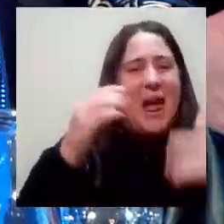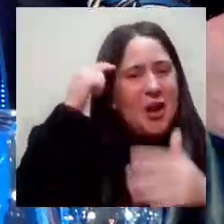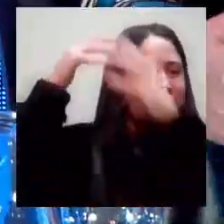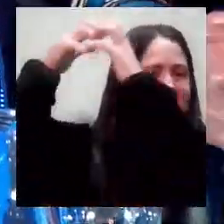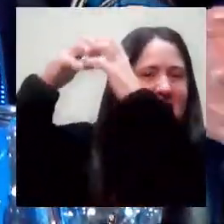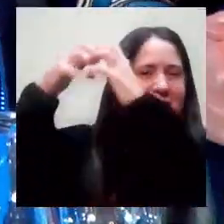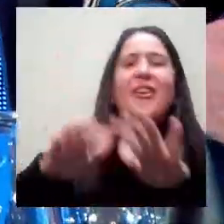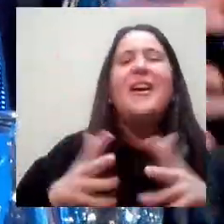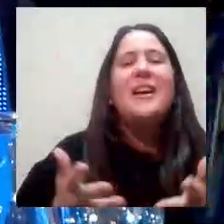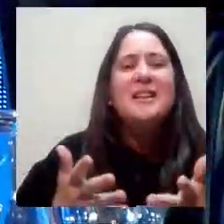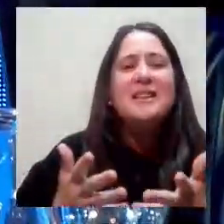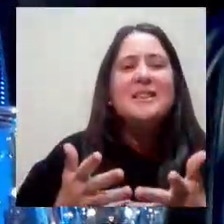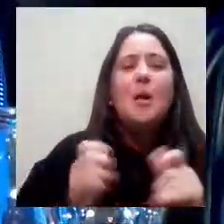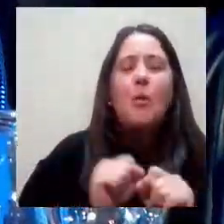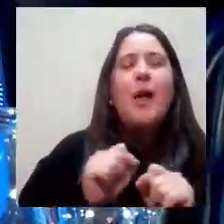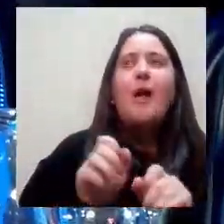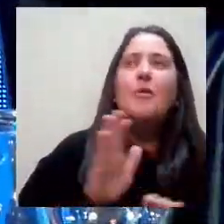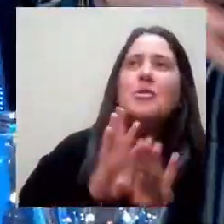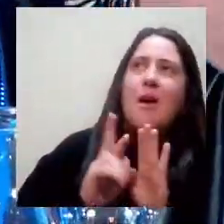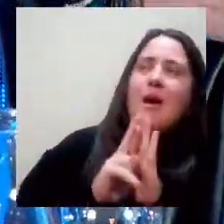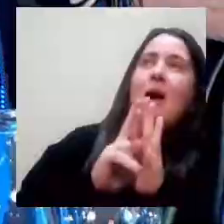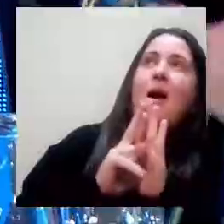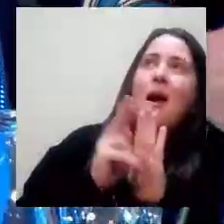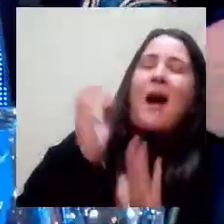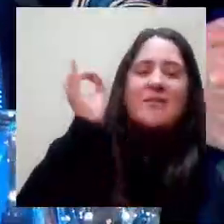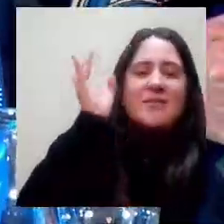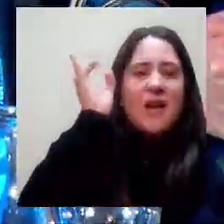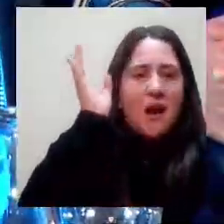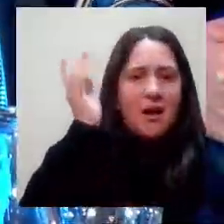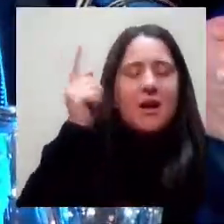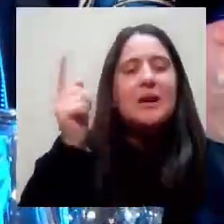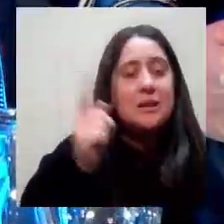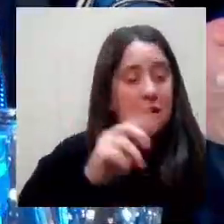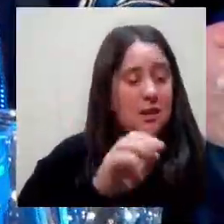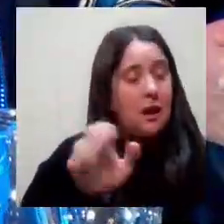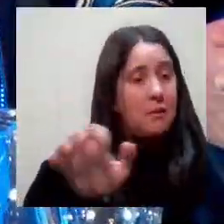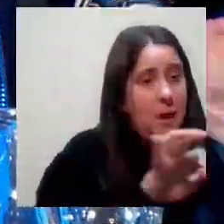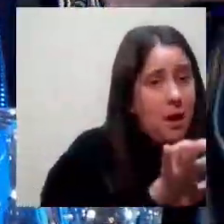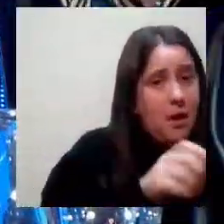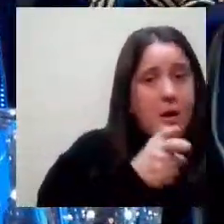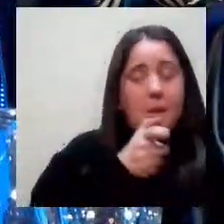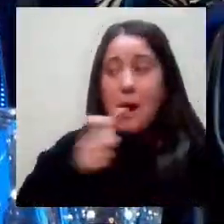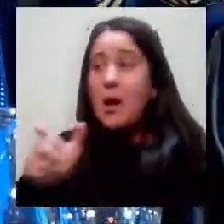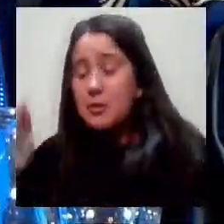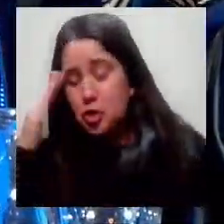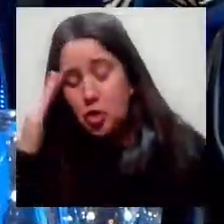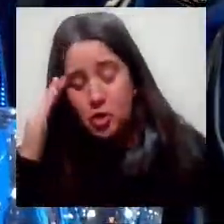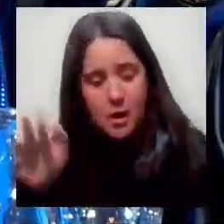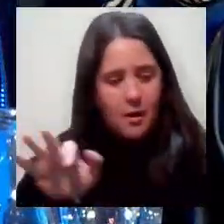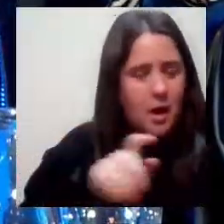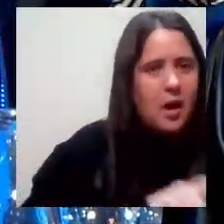es formar una representación abstracta de la forma escrita de las palabras. Sabemos que existe una región en el